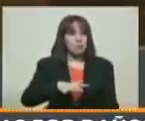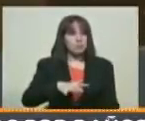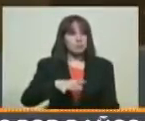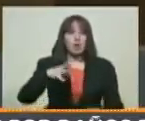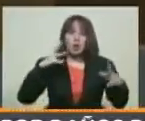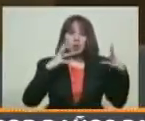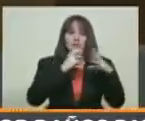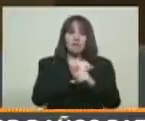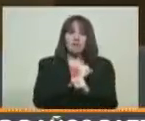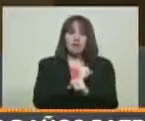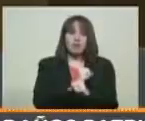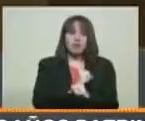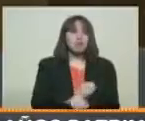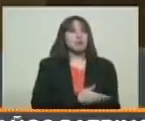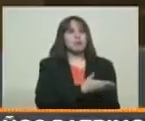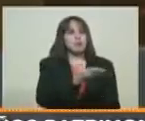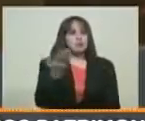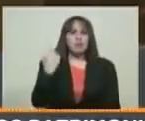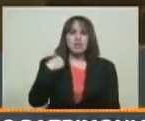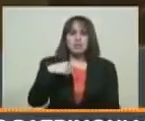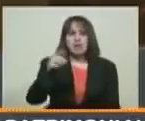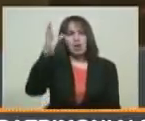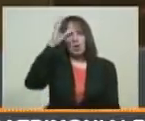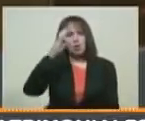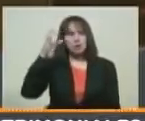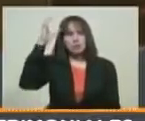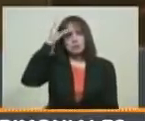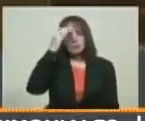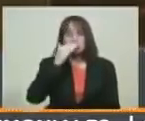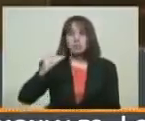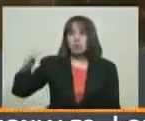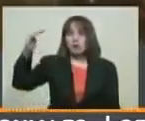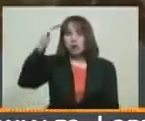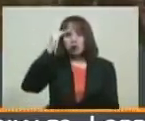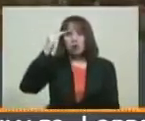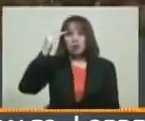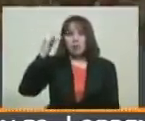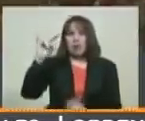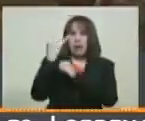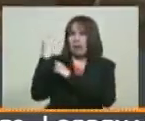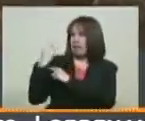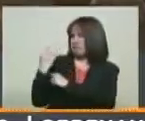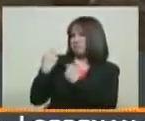Confío que ustedes tienen la conciencia superior para no dejarse engañar.